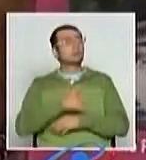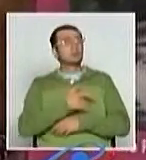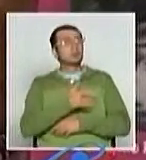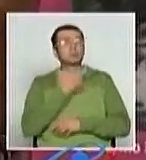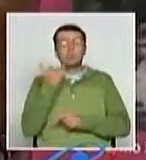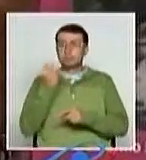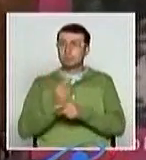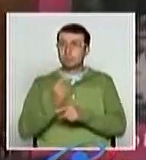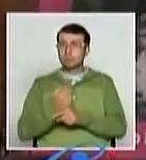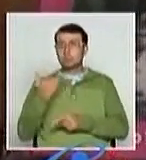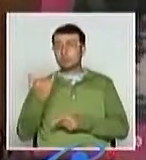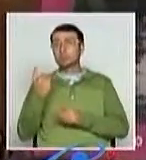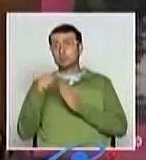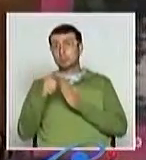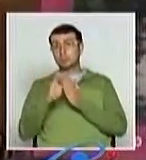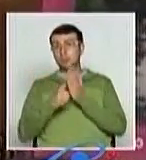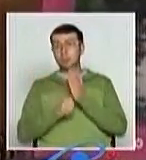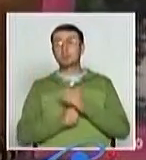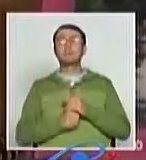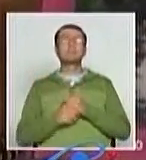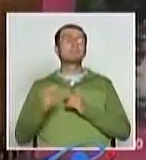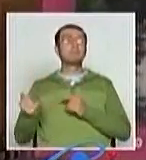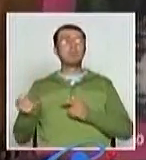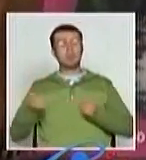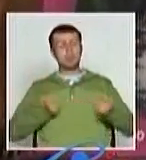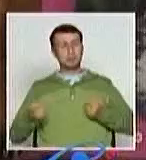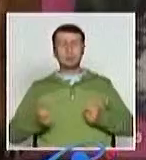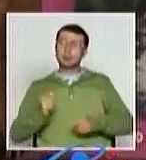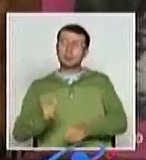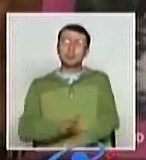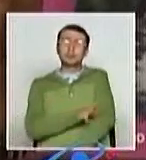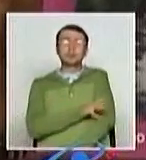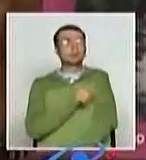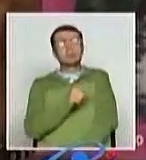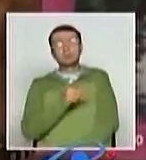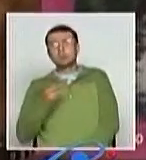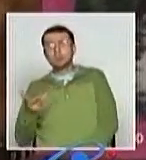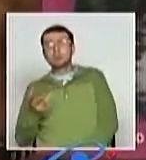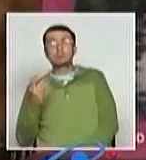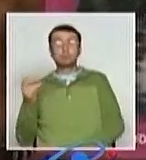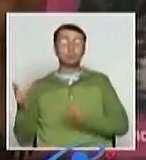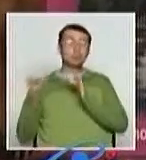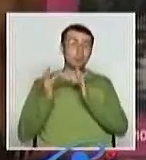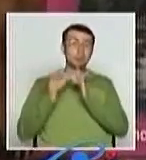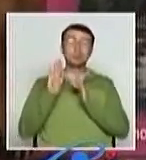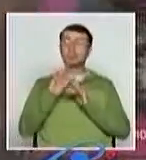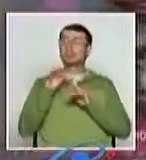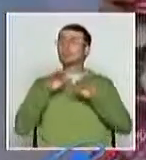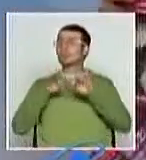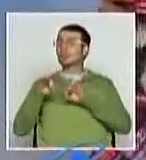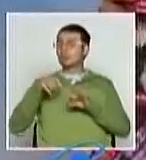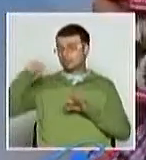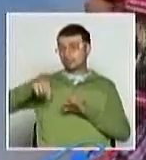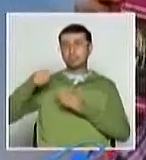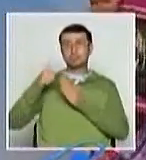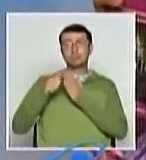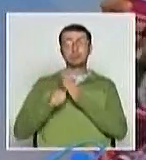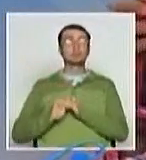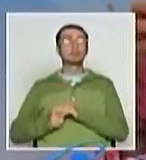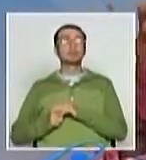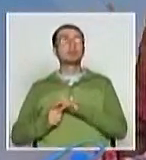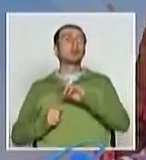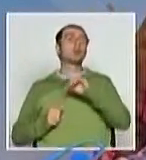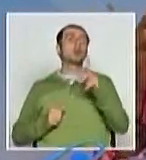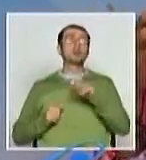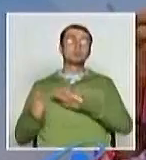ese en este programa nuestros estados emocionales y casos clínicos que vamos a compartir hoy en este programa y aparece